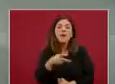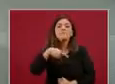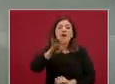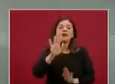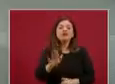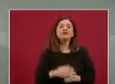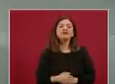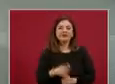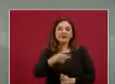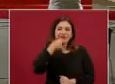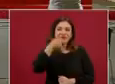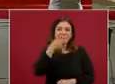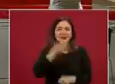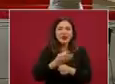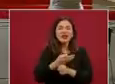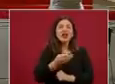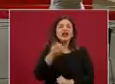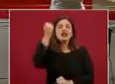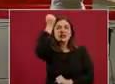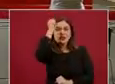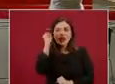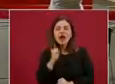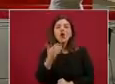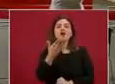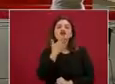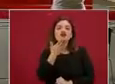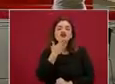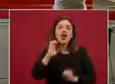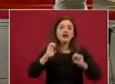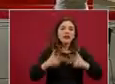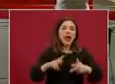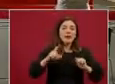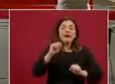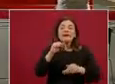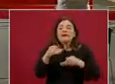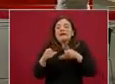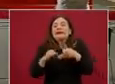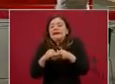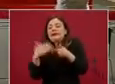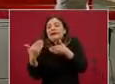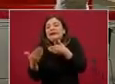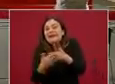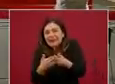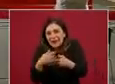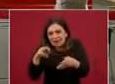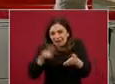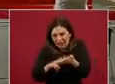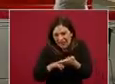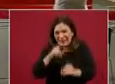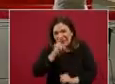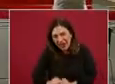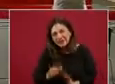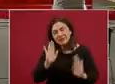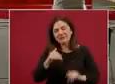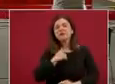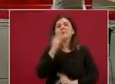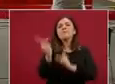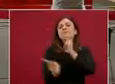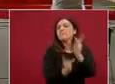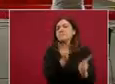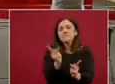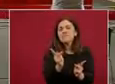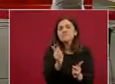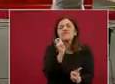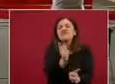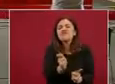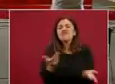particular, bueno, los que mencionó Sinaloa, Sonora, Chiapas, pues nos quedamos así como a un pasito, ¿no?, de pasar a verde. La pregunta muy específica